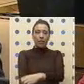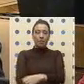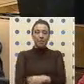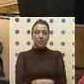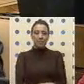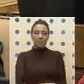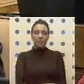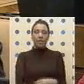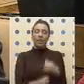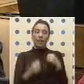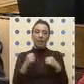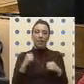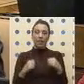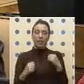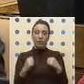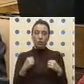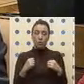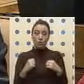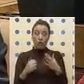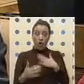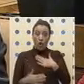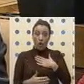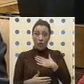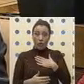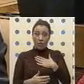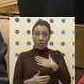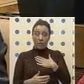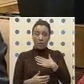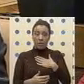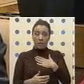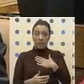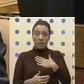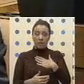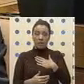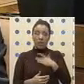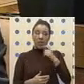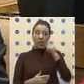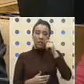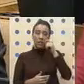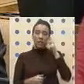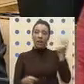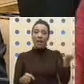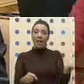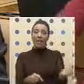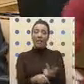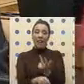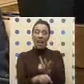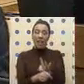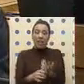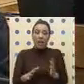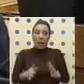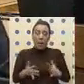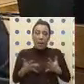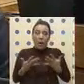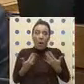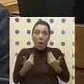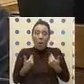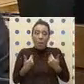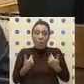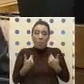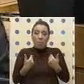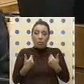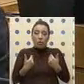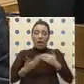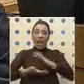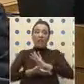que sufrió en carne propia lo que fue una tragedia que conmocionó, sin lugar a dudas, a